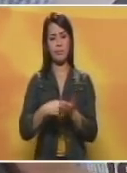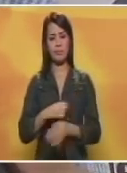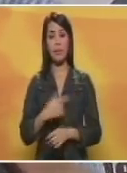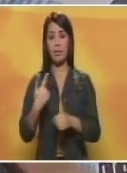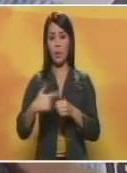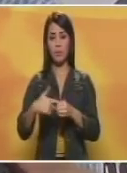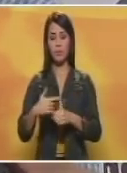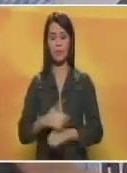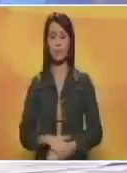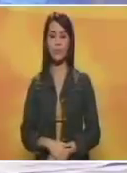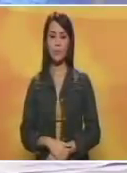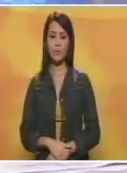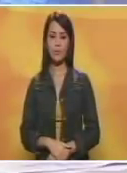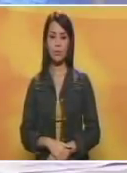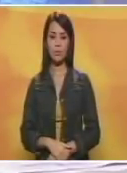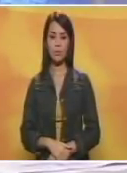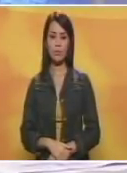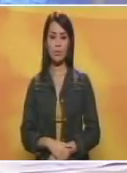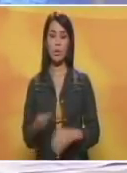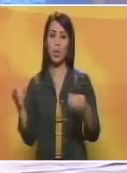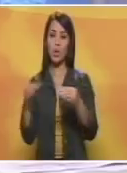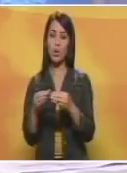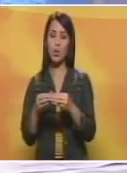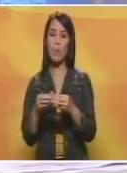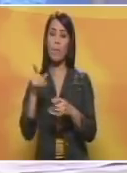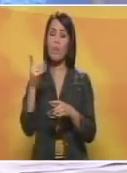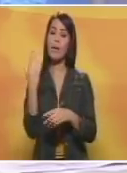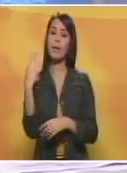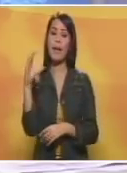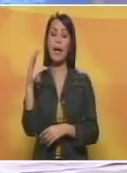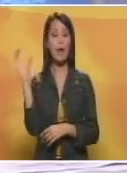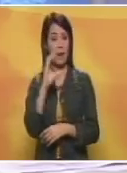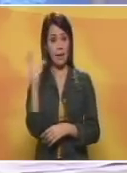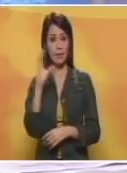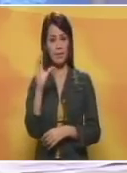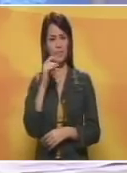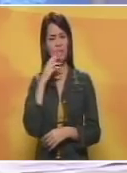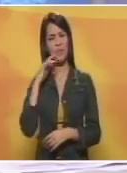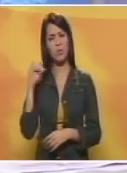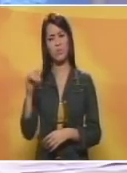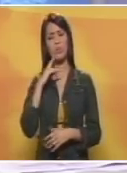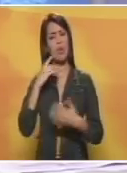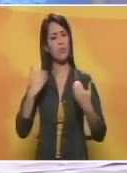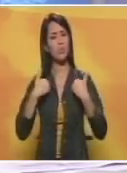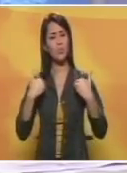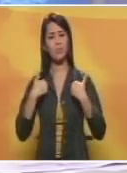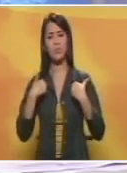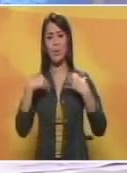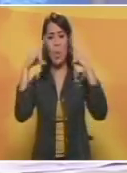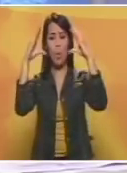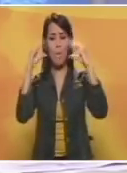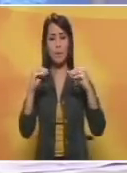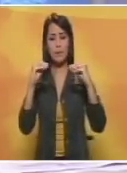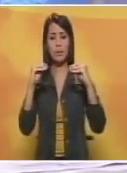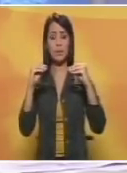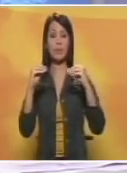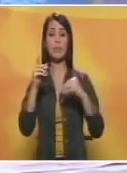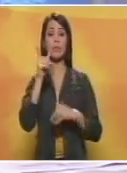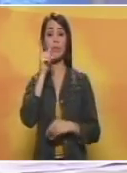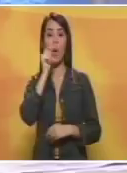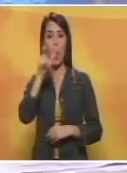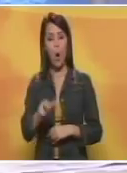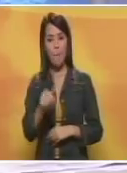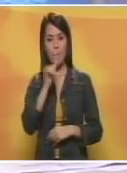combustible sectores del oeste de caracas denunció en verse constantemente afectados por fallas eléctricas nuestros compañeros docentes